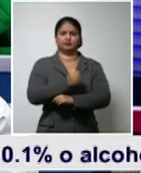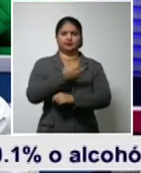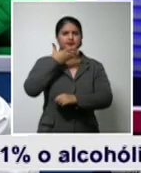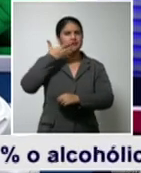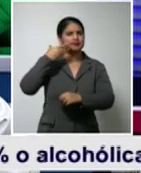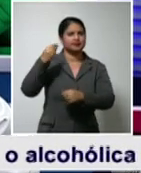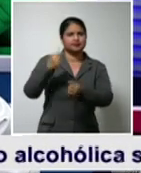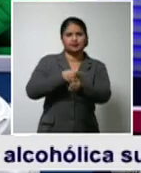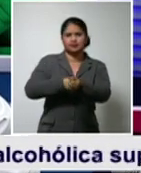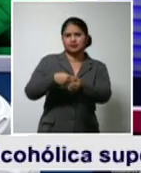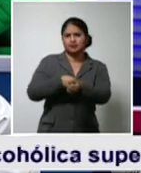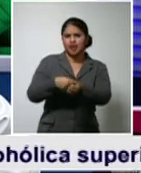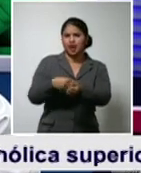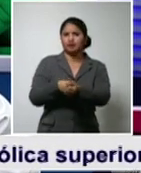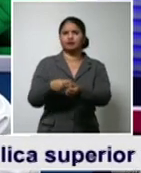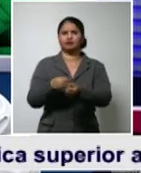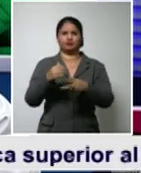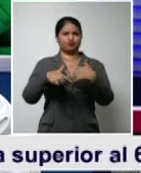venosa periférica.